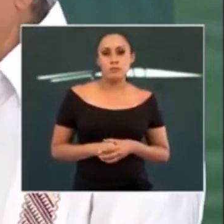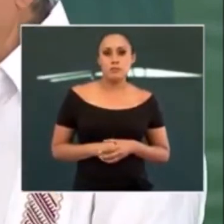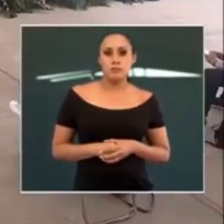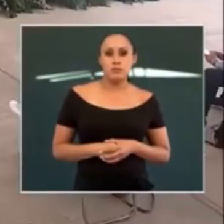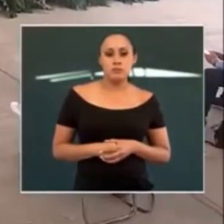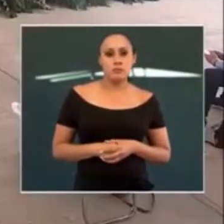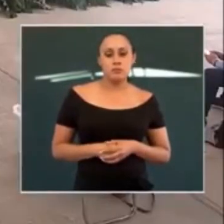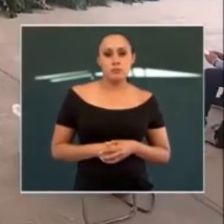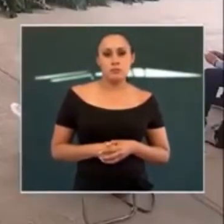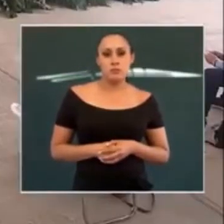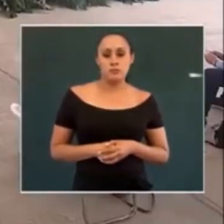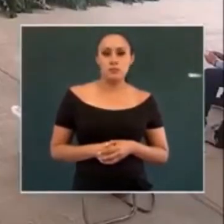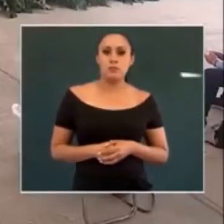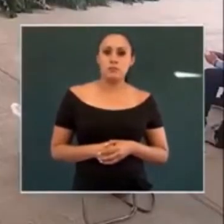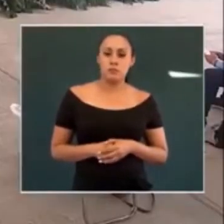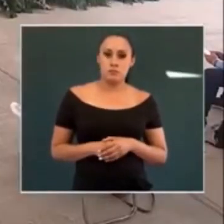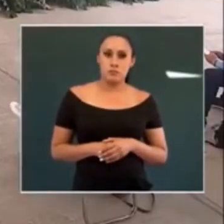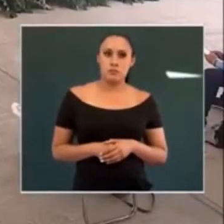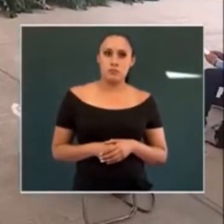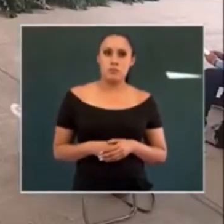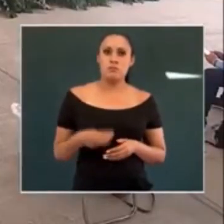y la gente se portó muy bien,